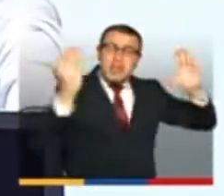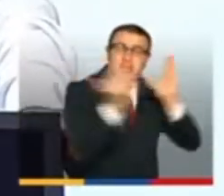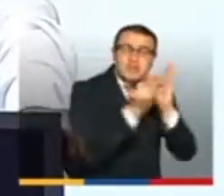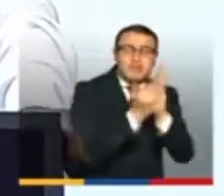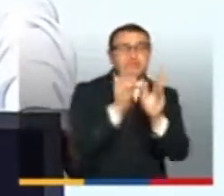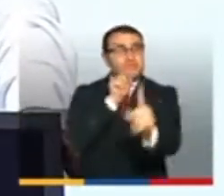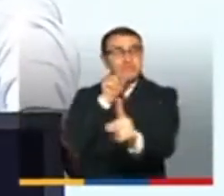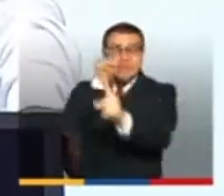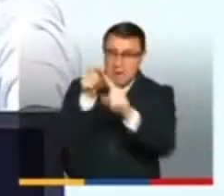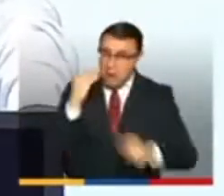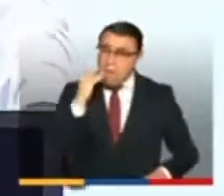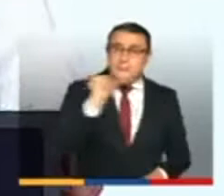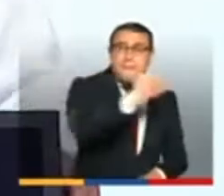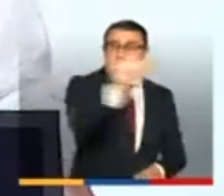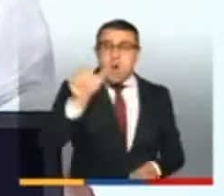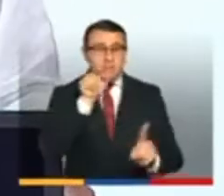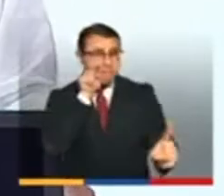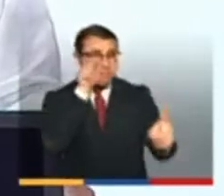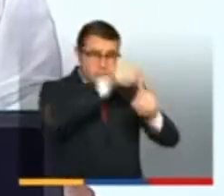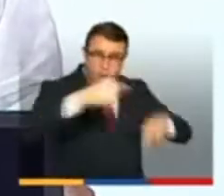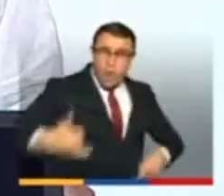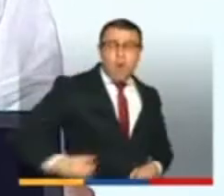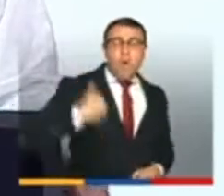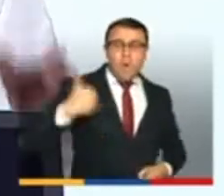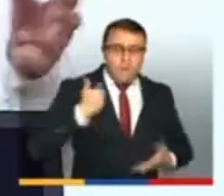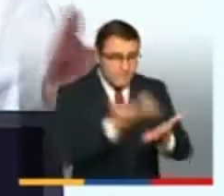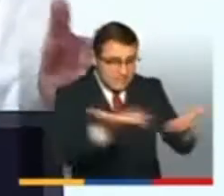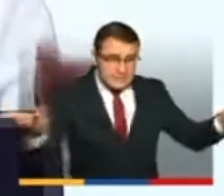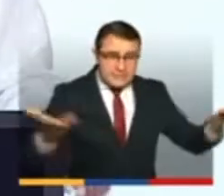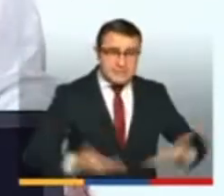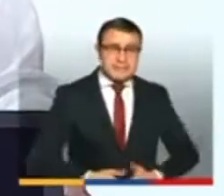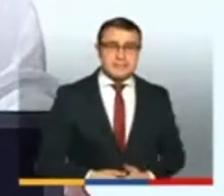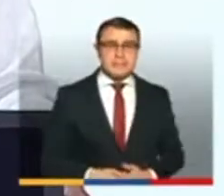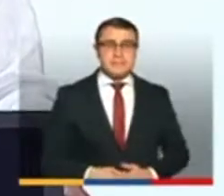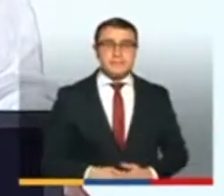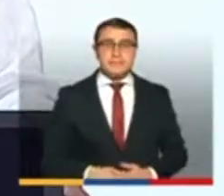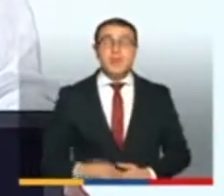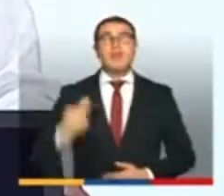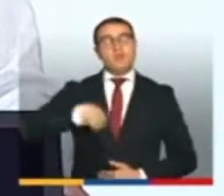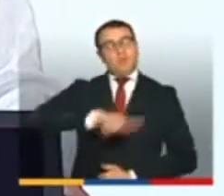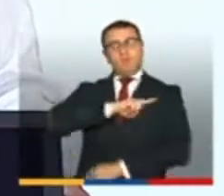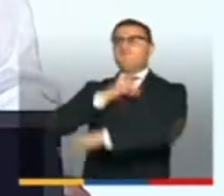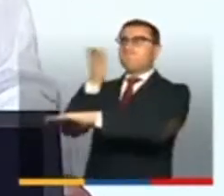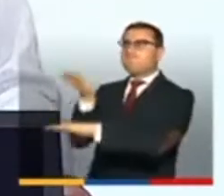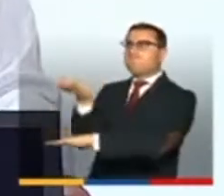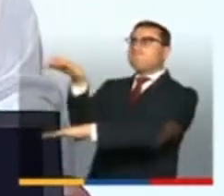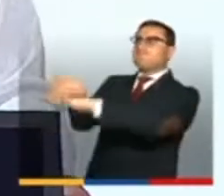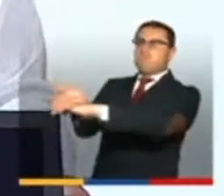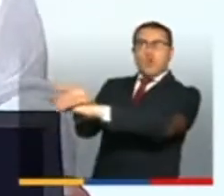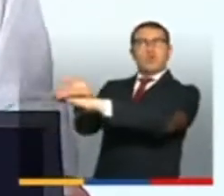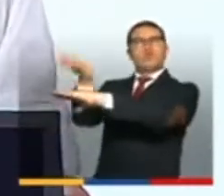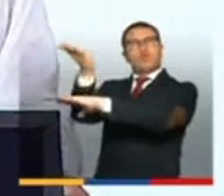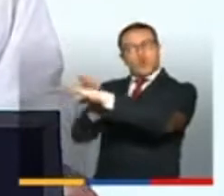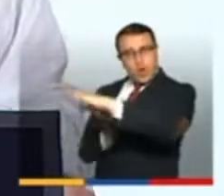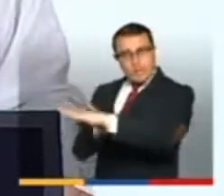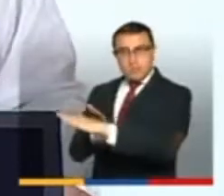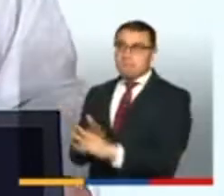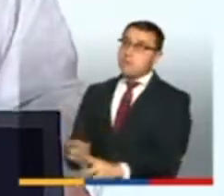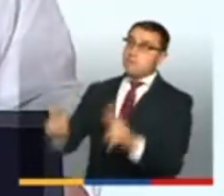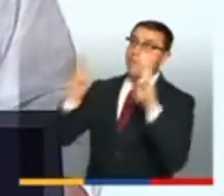para la juventud esta solicitó que hemos hecho esperamos respuesta